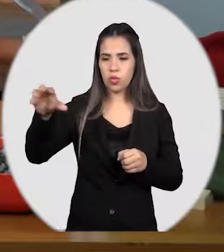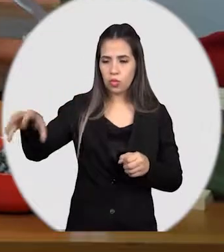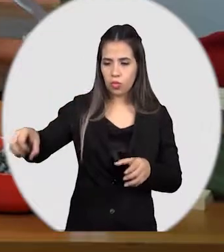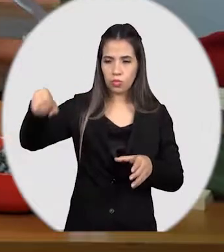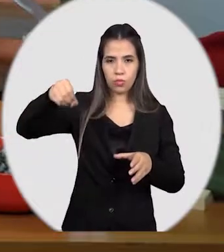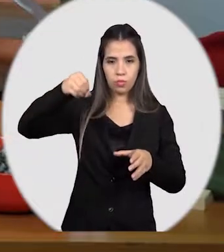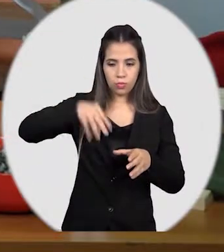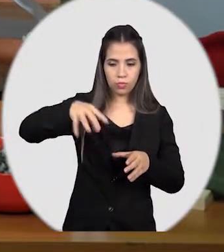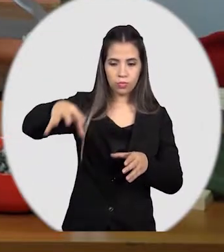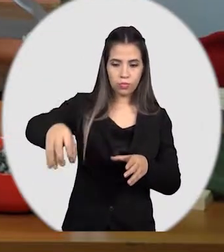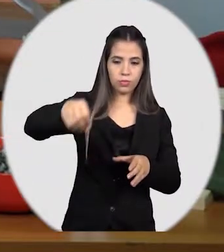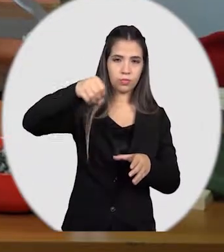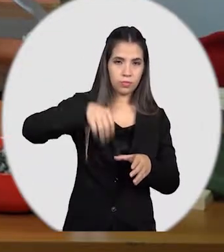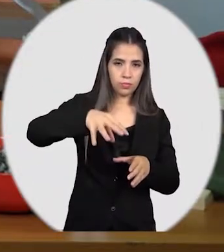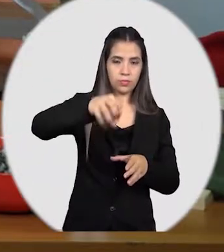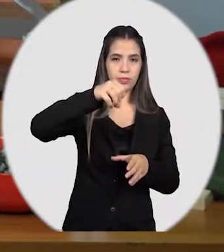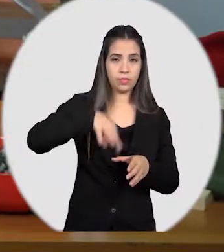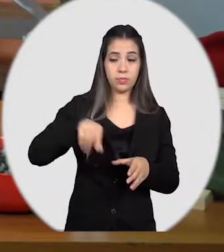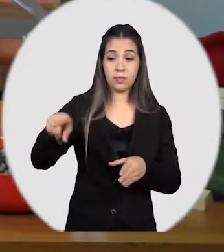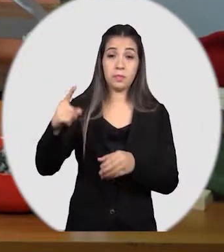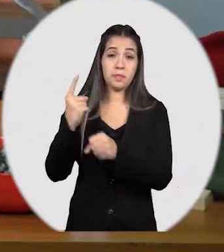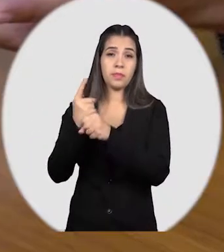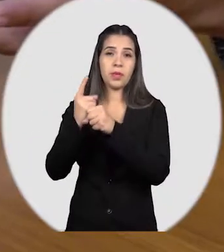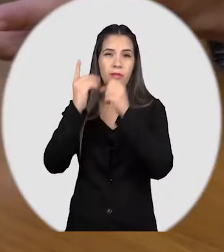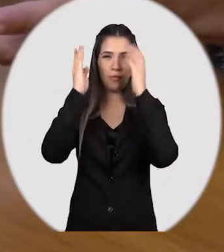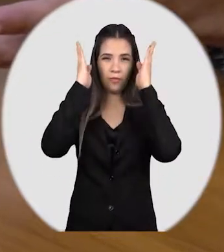burrito porque es el que más